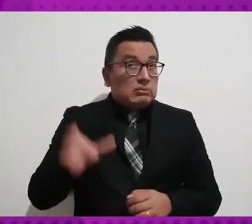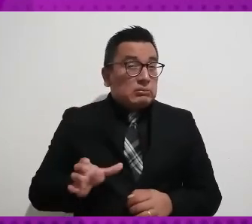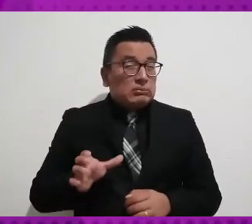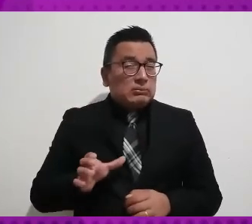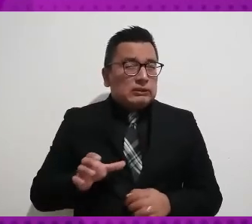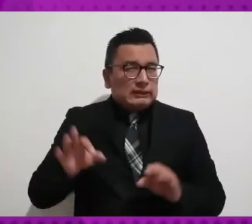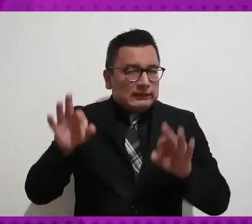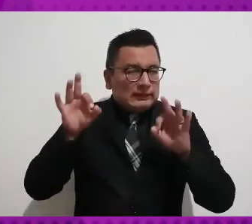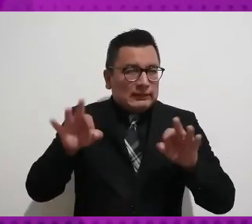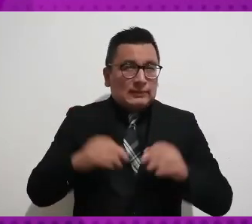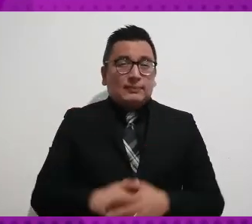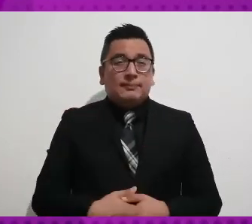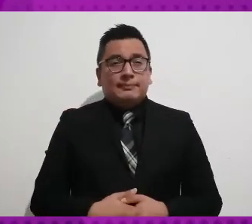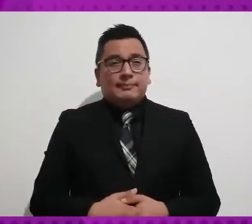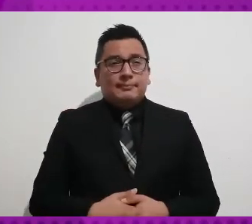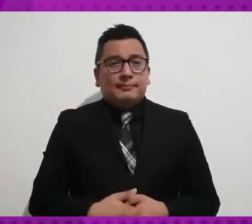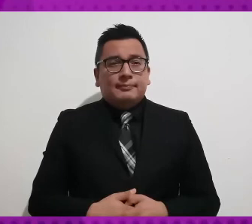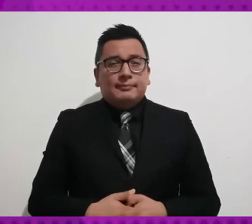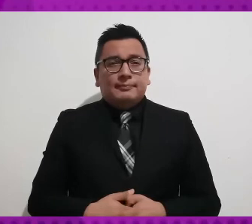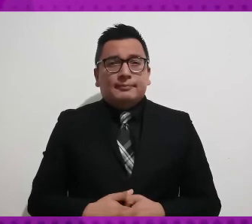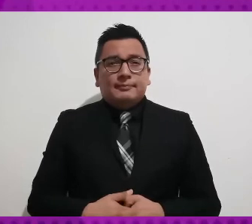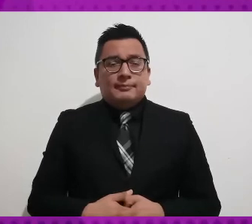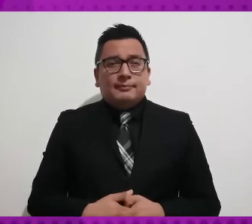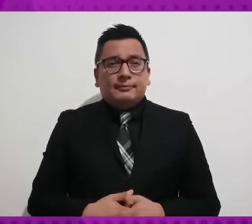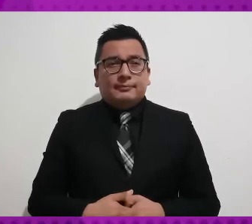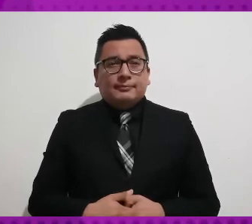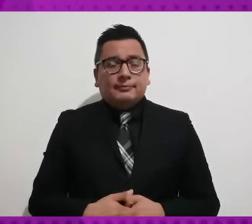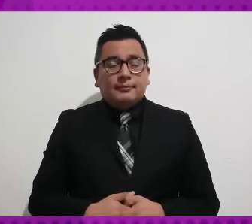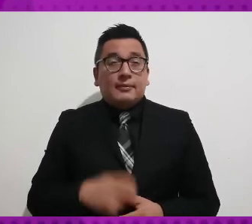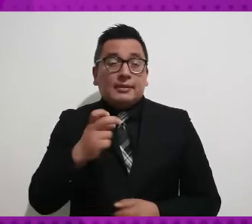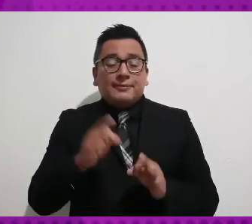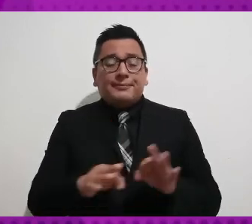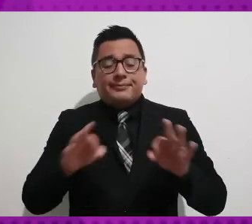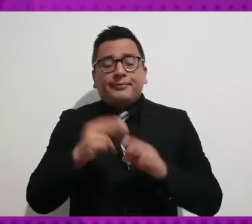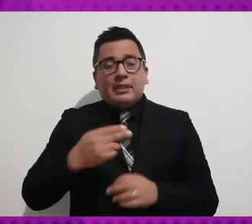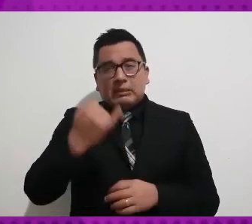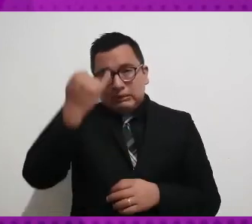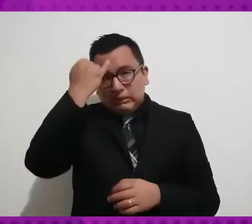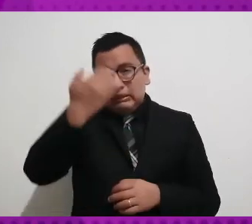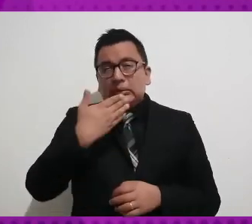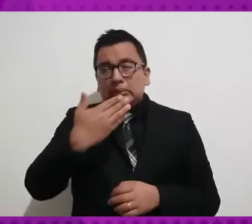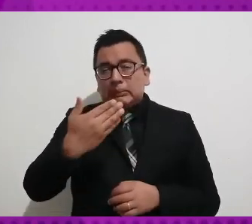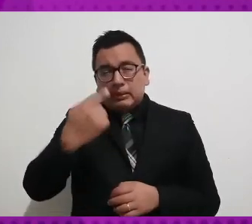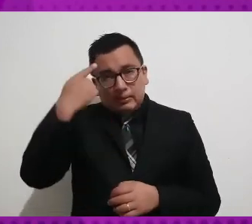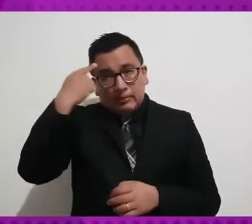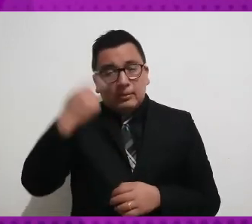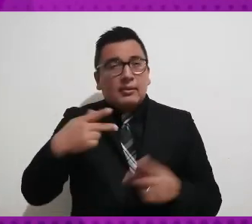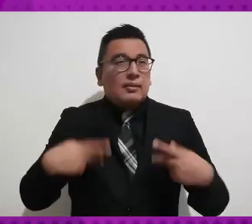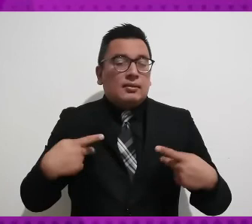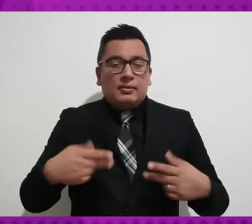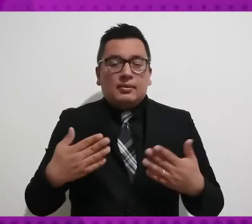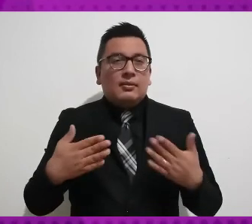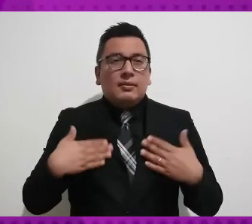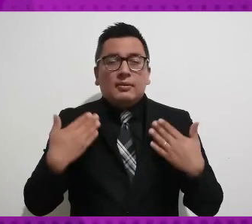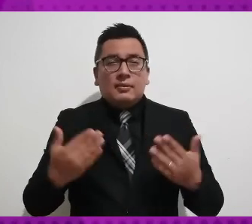de todo, ¿no? El tema de buenas propuestas y que esto realmente se refleje hacia los